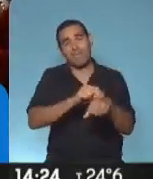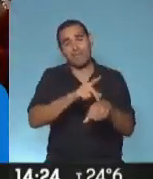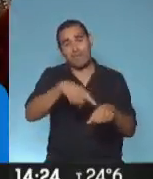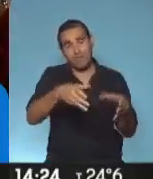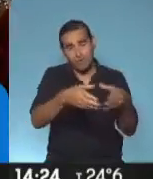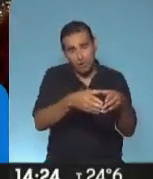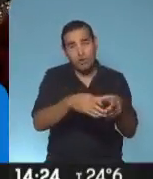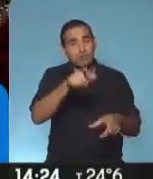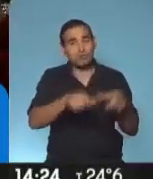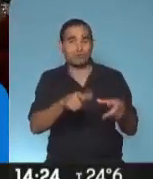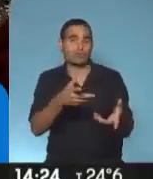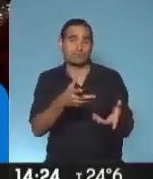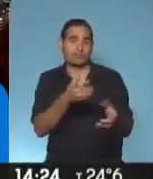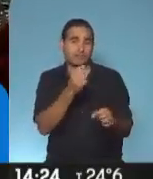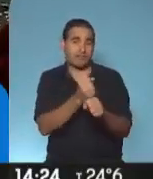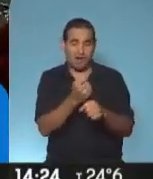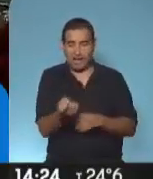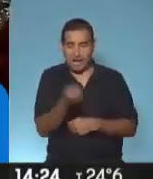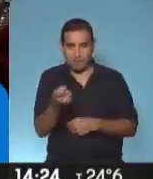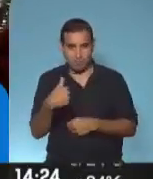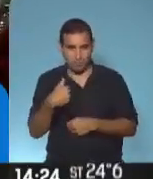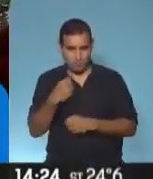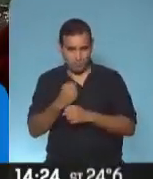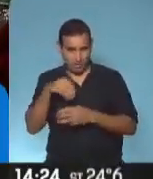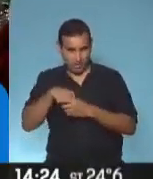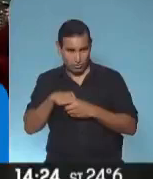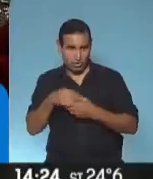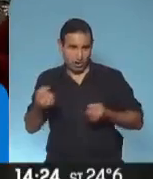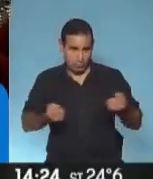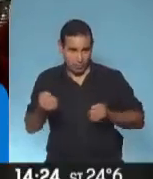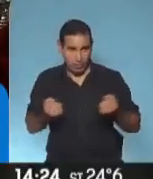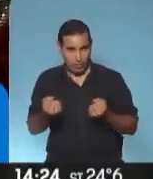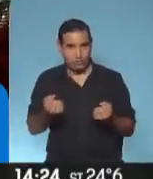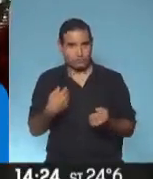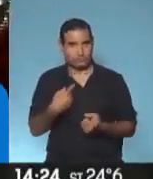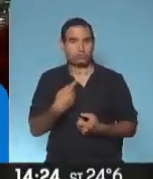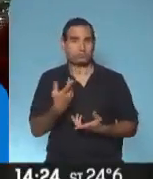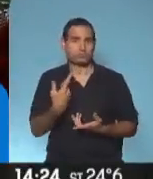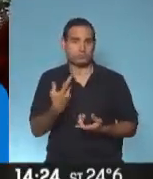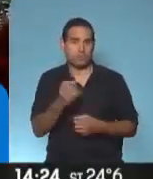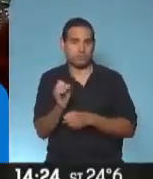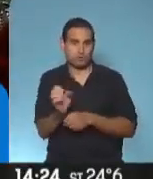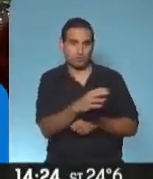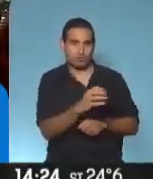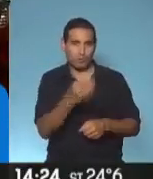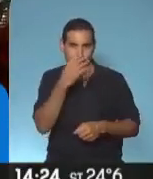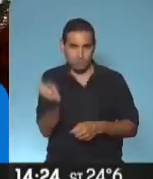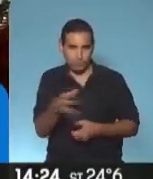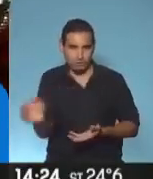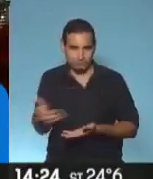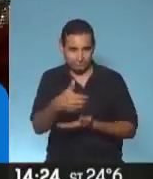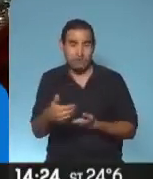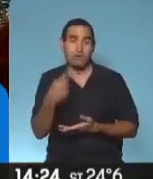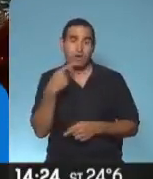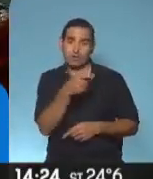las personas que, bueno, en el gremio que estoy yo, pertenezco al gremio camionero, que es de recolección de residuos. Pero bueno, ellos están mucho